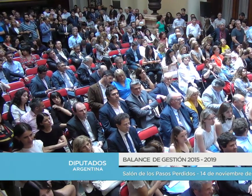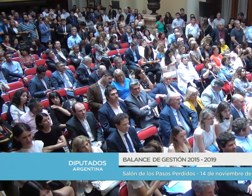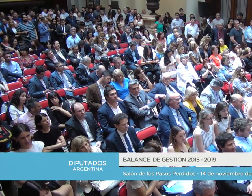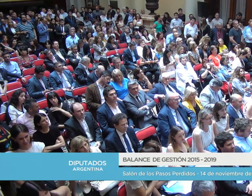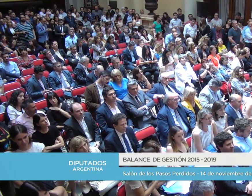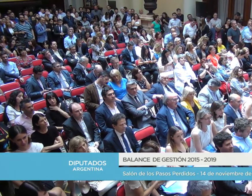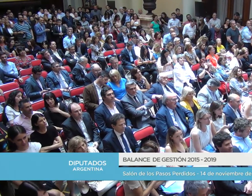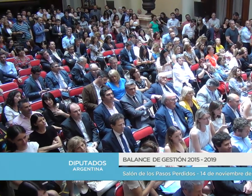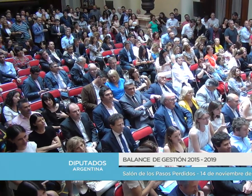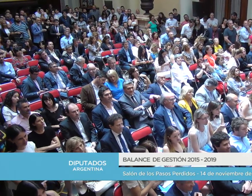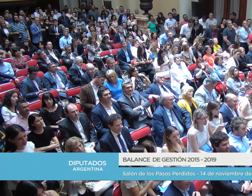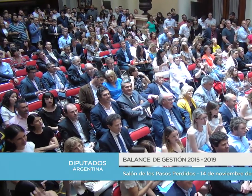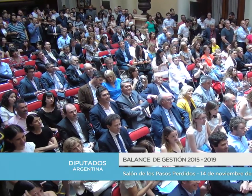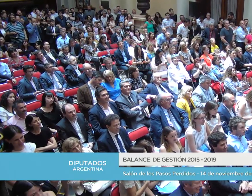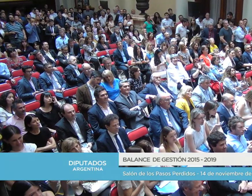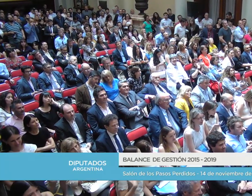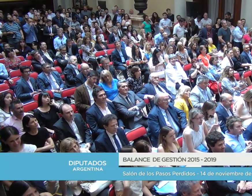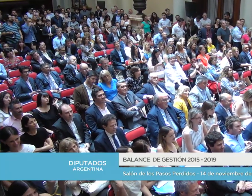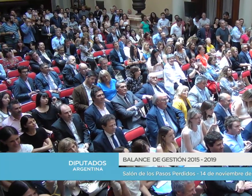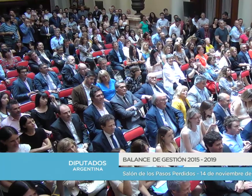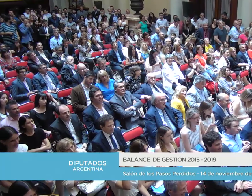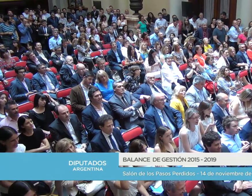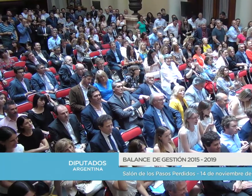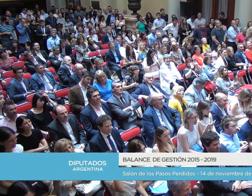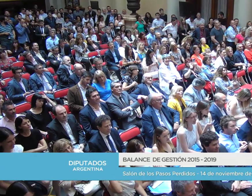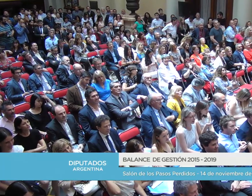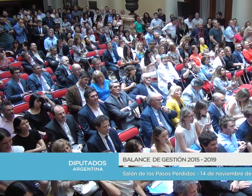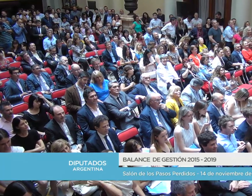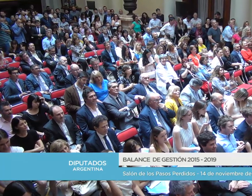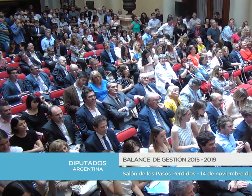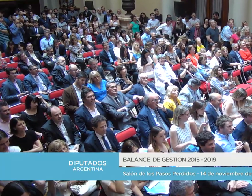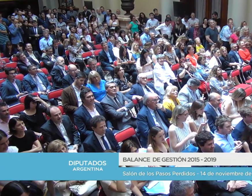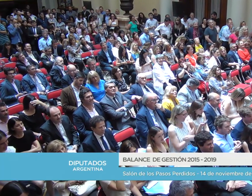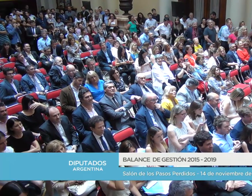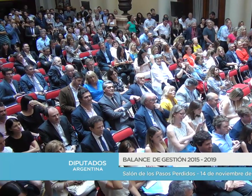Así me dejó el macrismo. O cualquier lado.